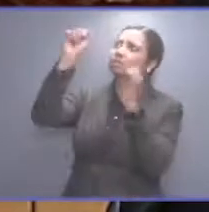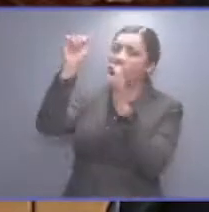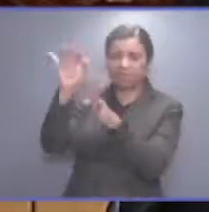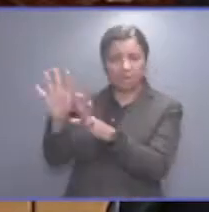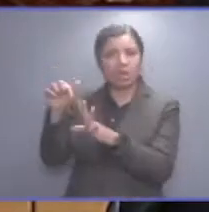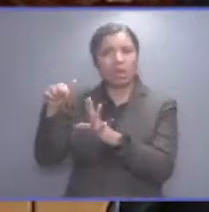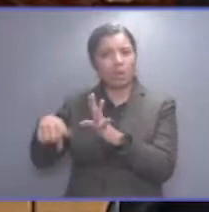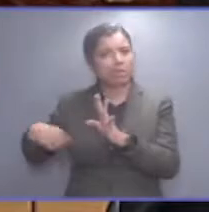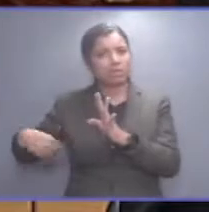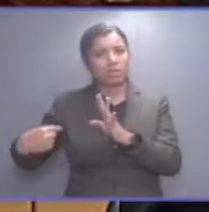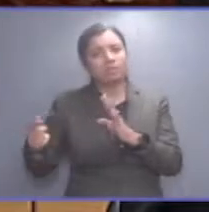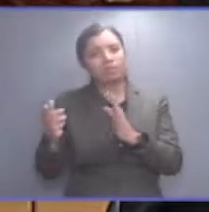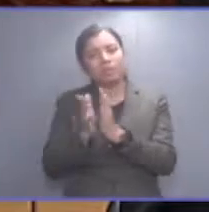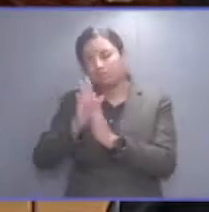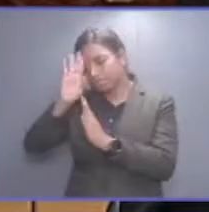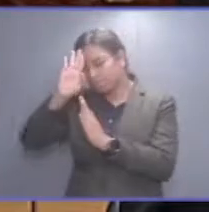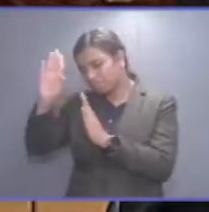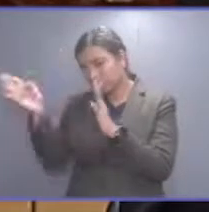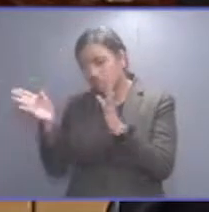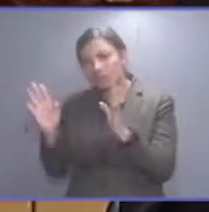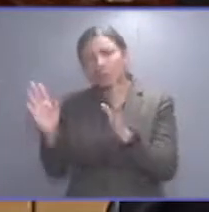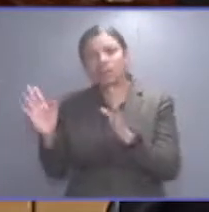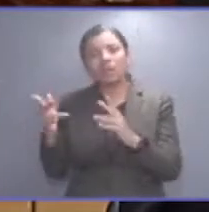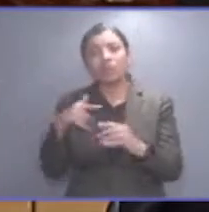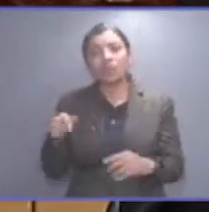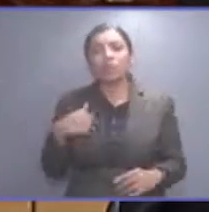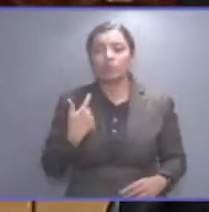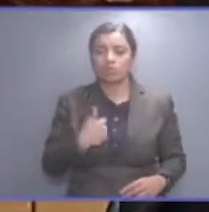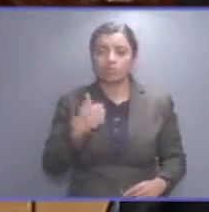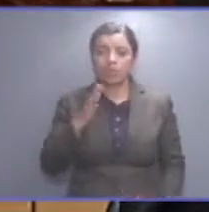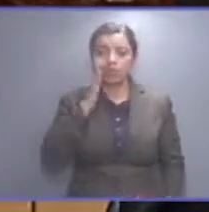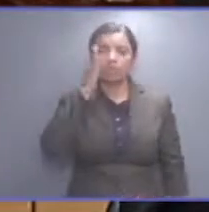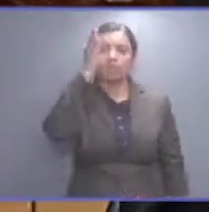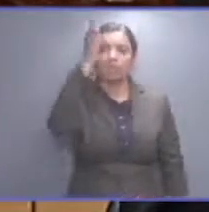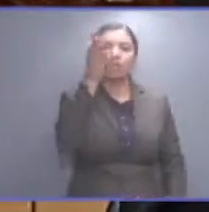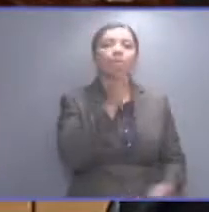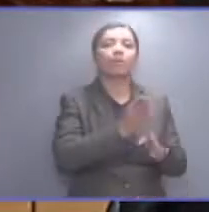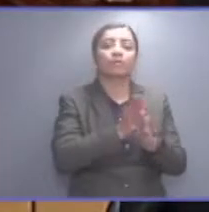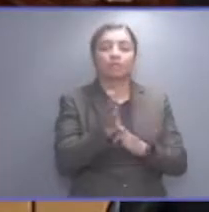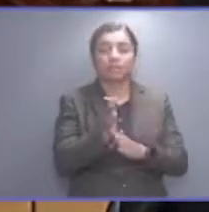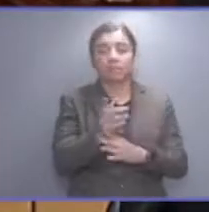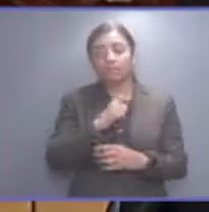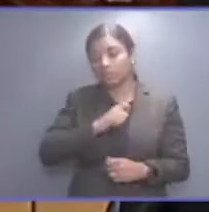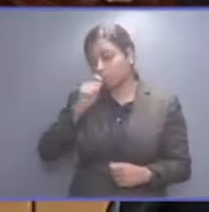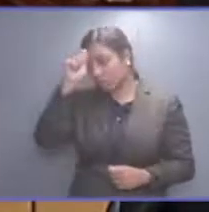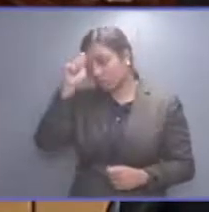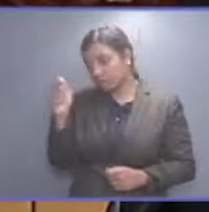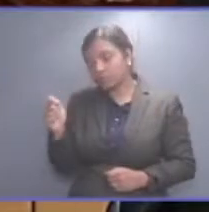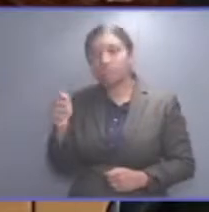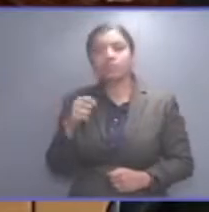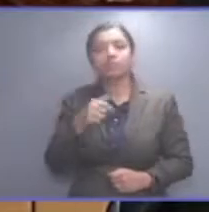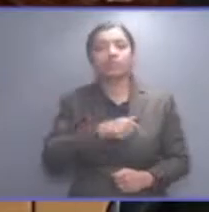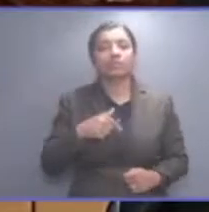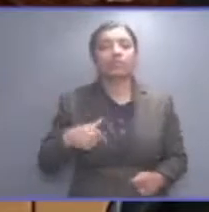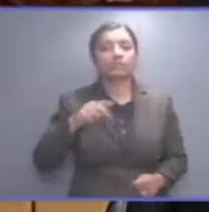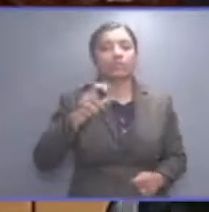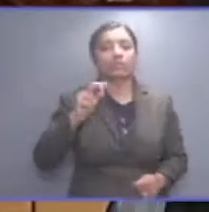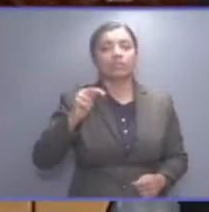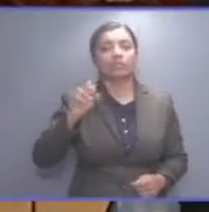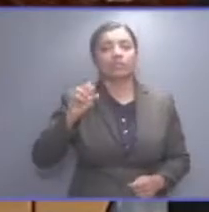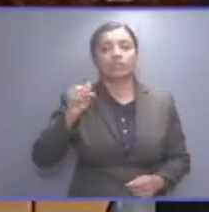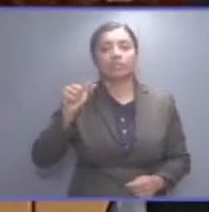Me despido de usted, una futura profesional. Atentamente, Vanessa